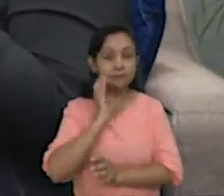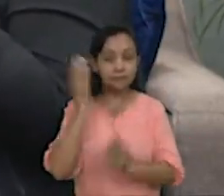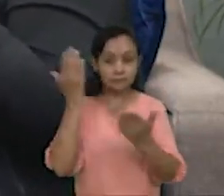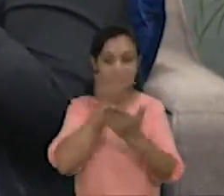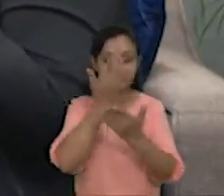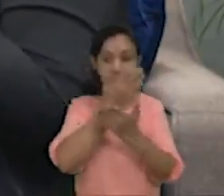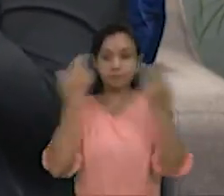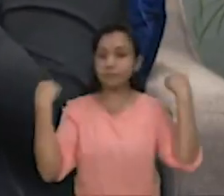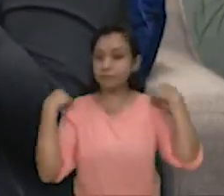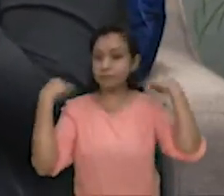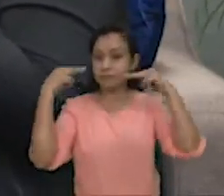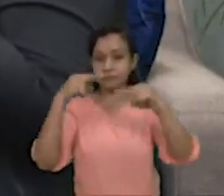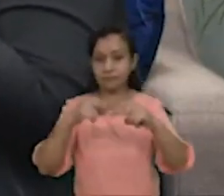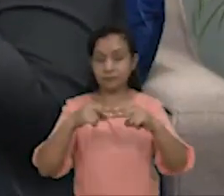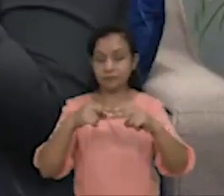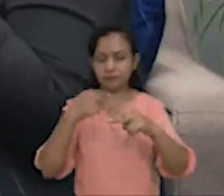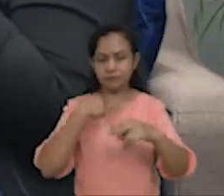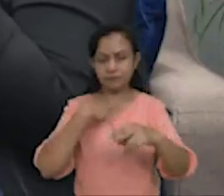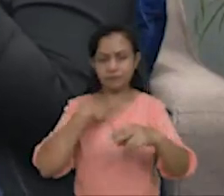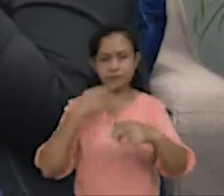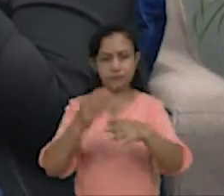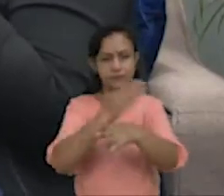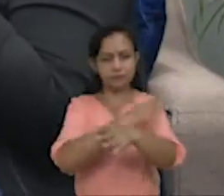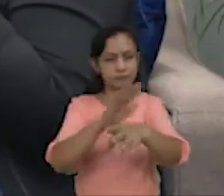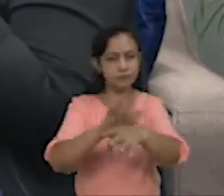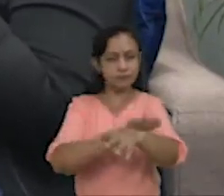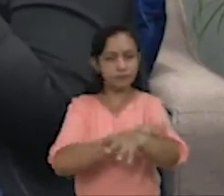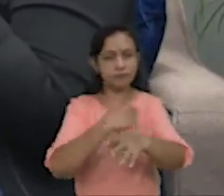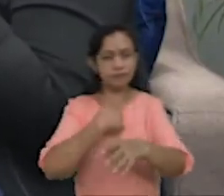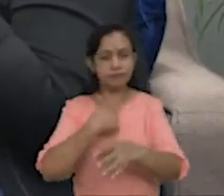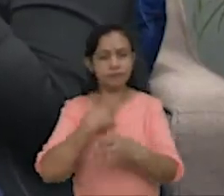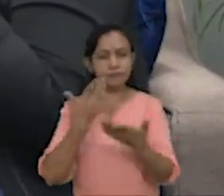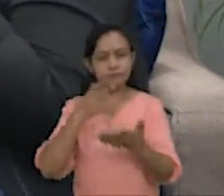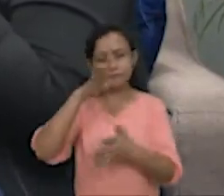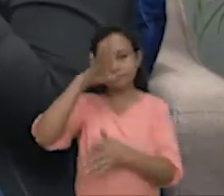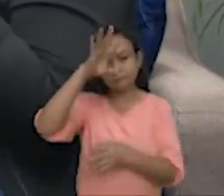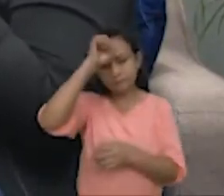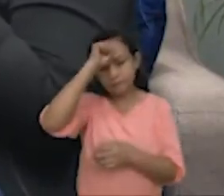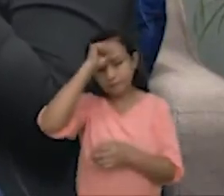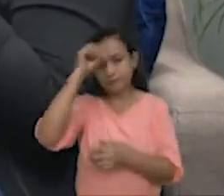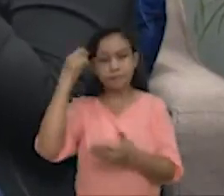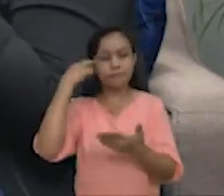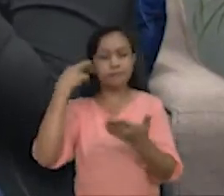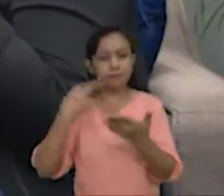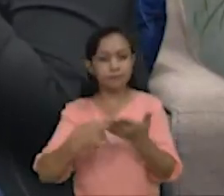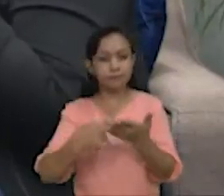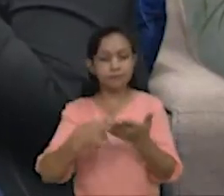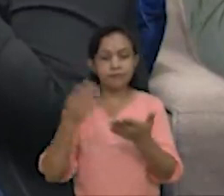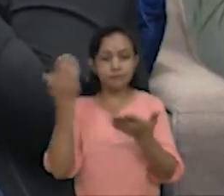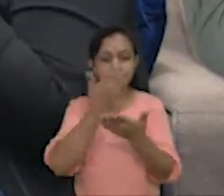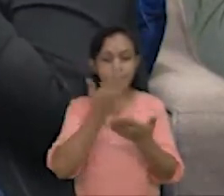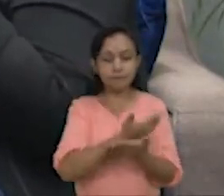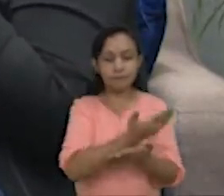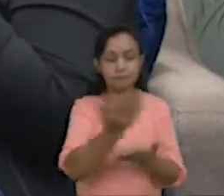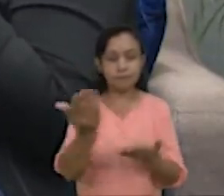académica. Y yo sentí, ¿verdad?, una de las cosas que a mí siempre me quedaba cuando yo compartía con los